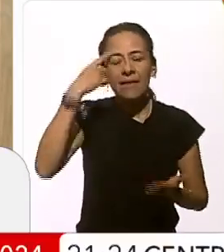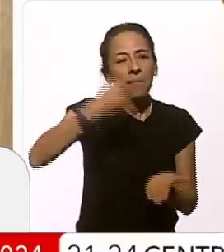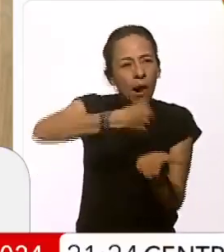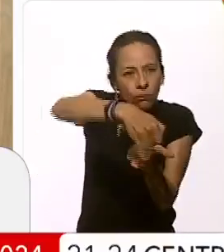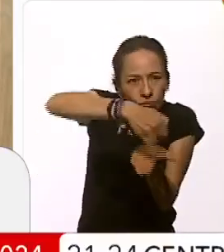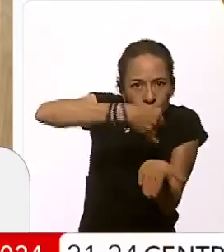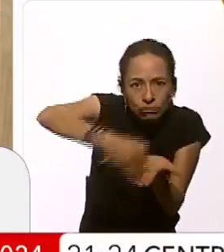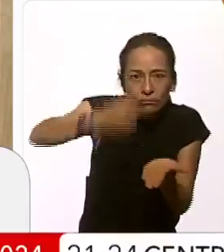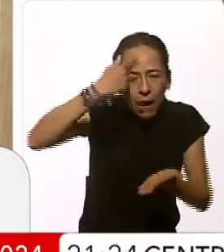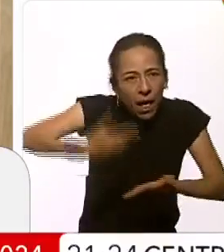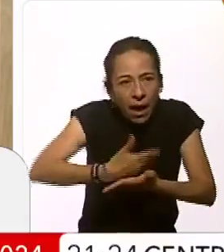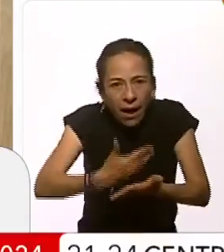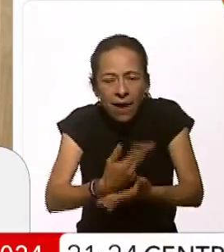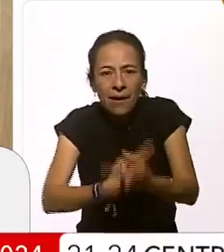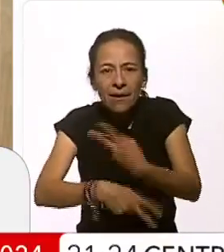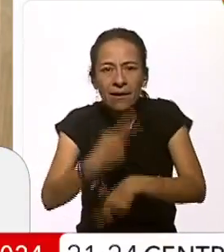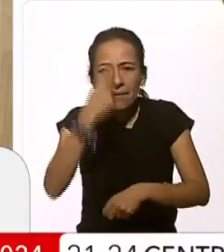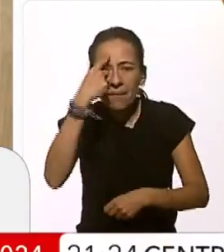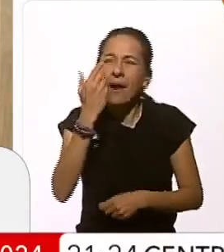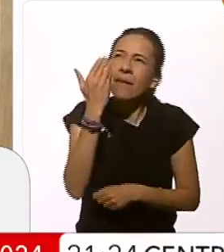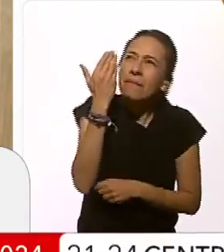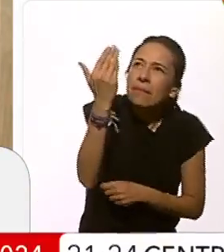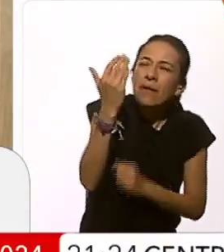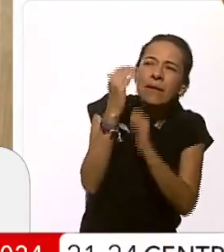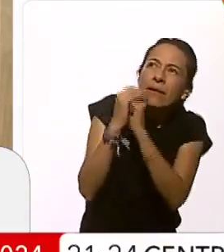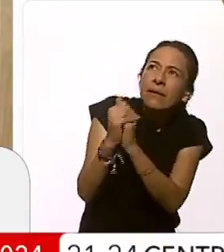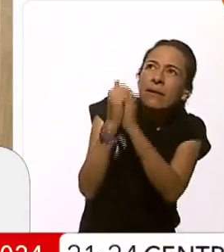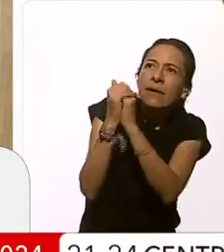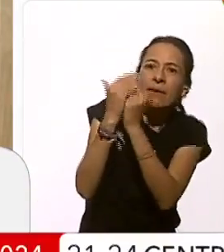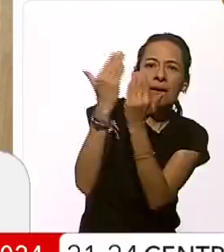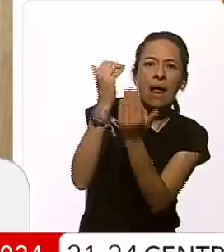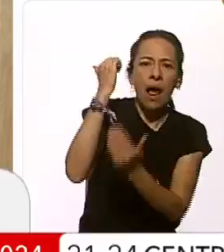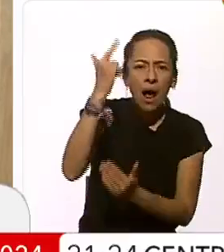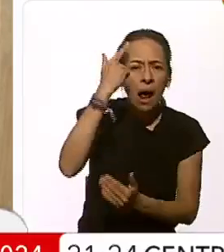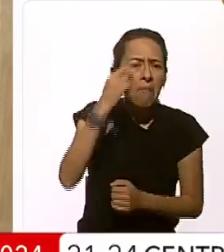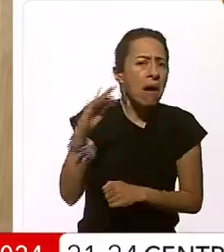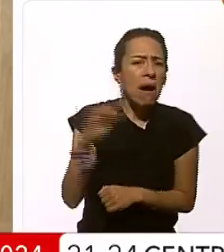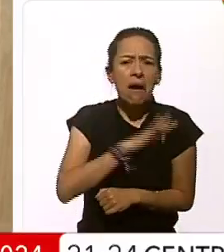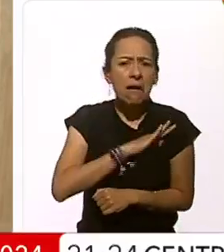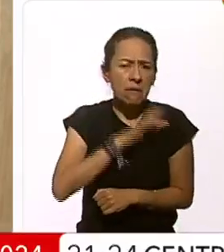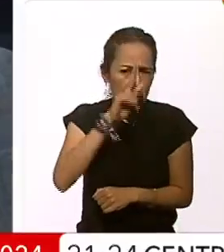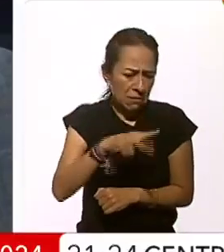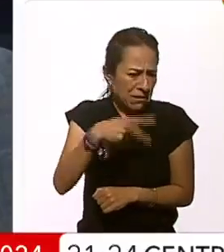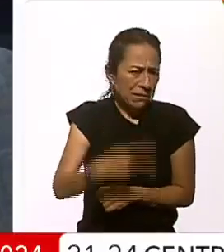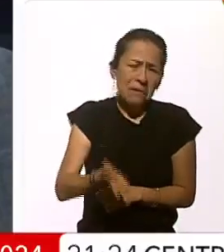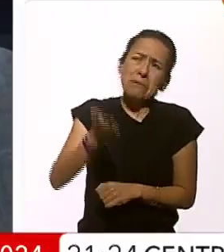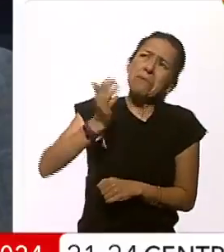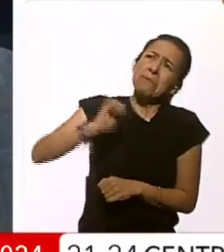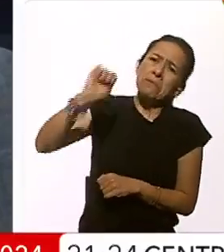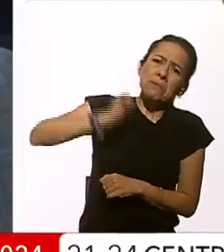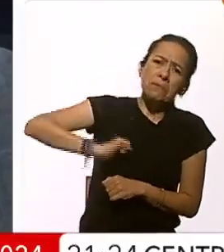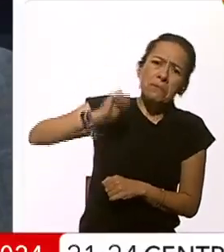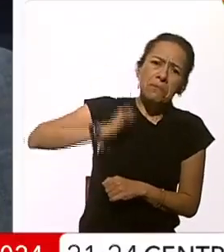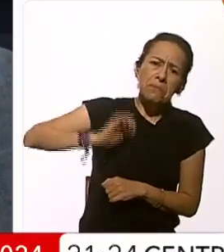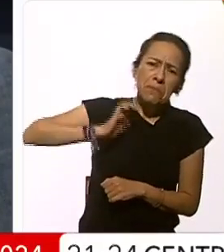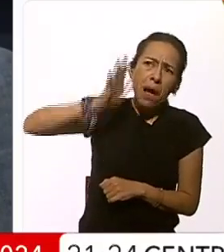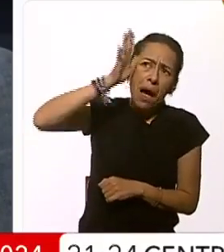fe, desde las culturas de México que ha sido heredada. Entonces,